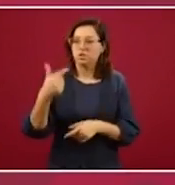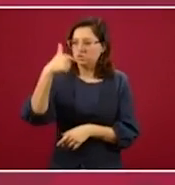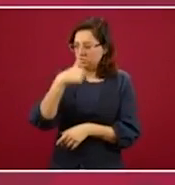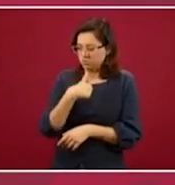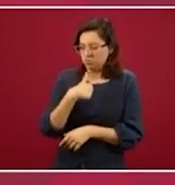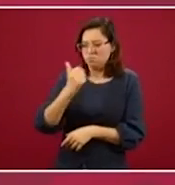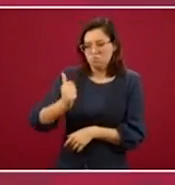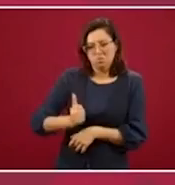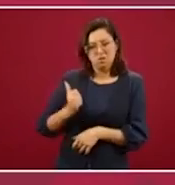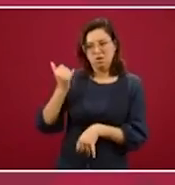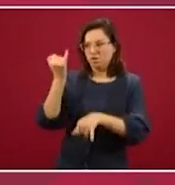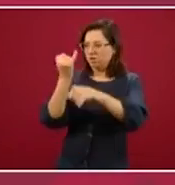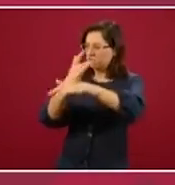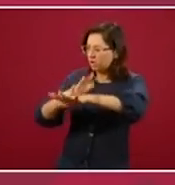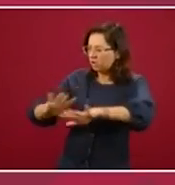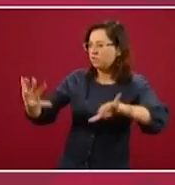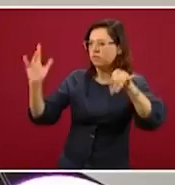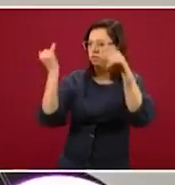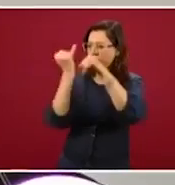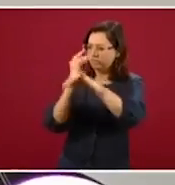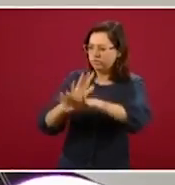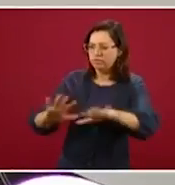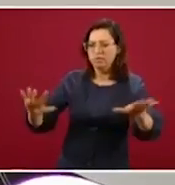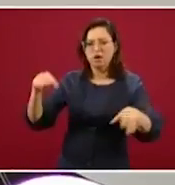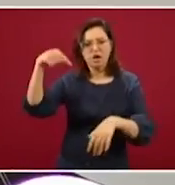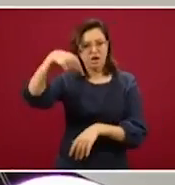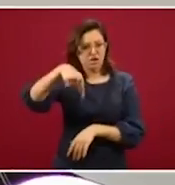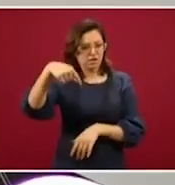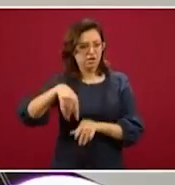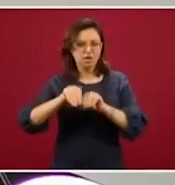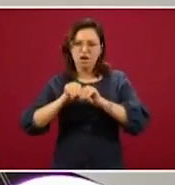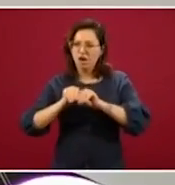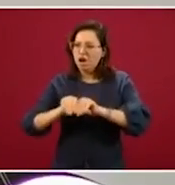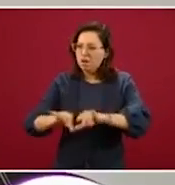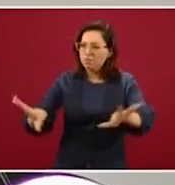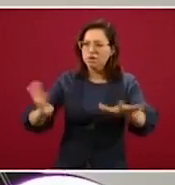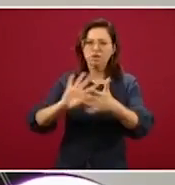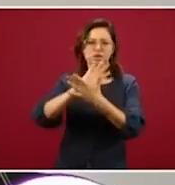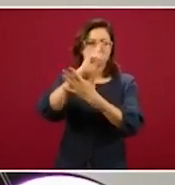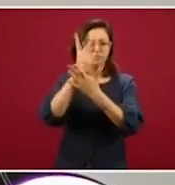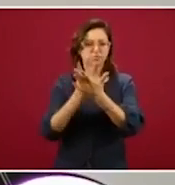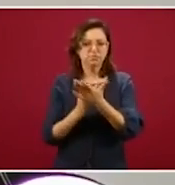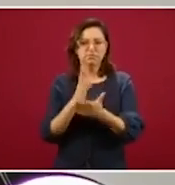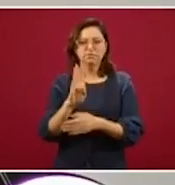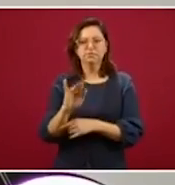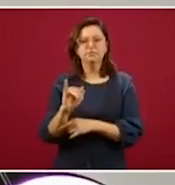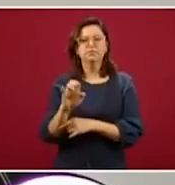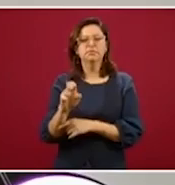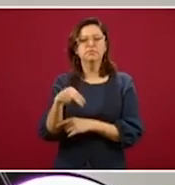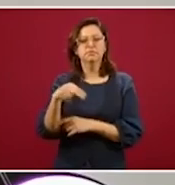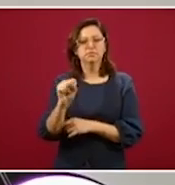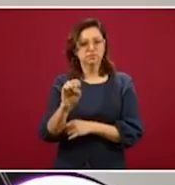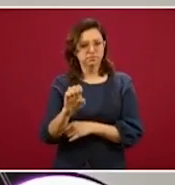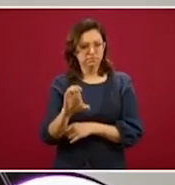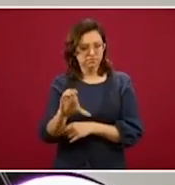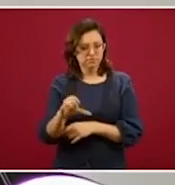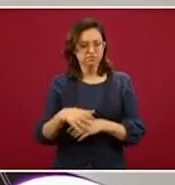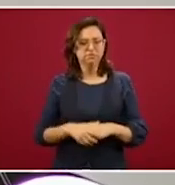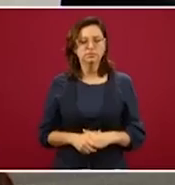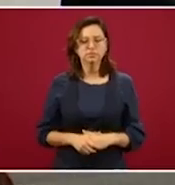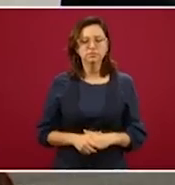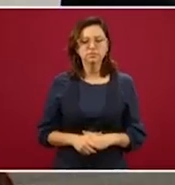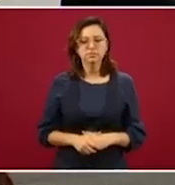más en estas conferencias sobre los programas de bienestar. Por